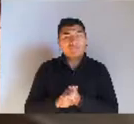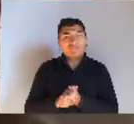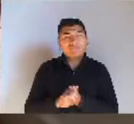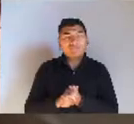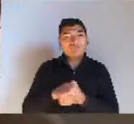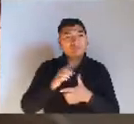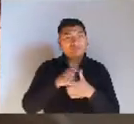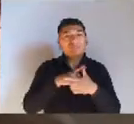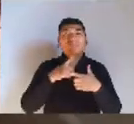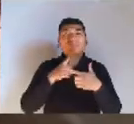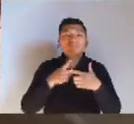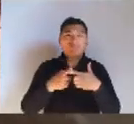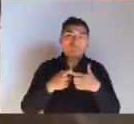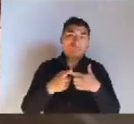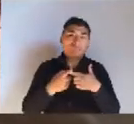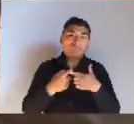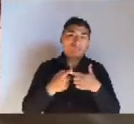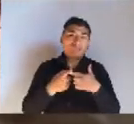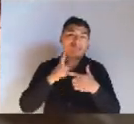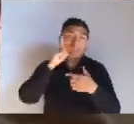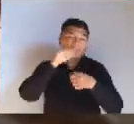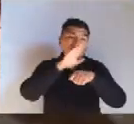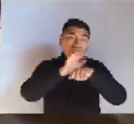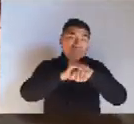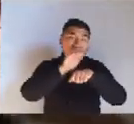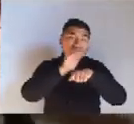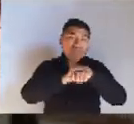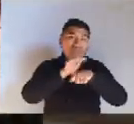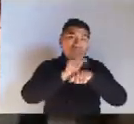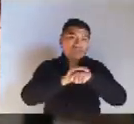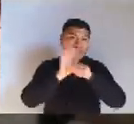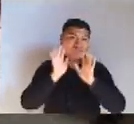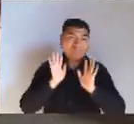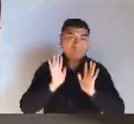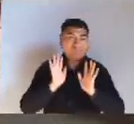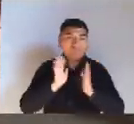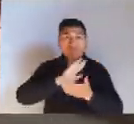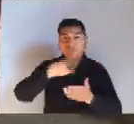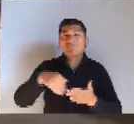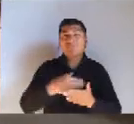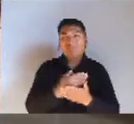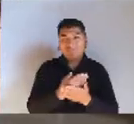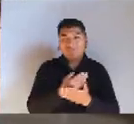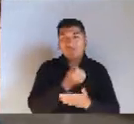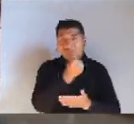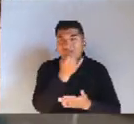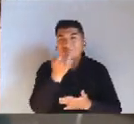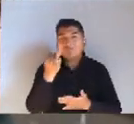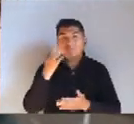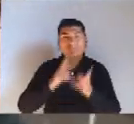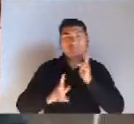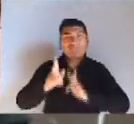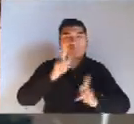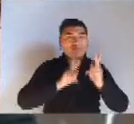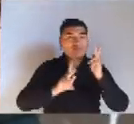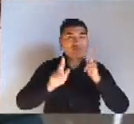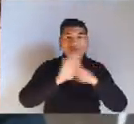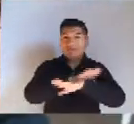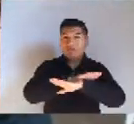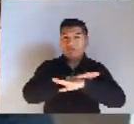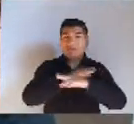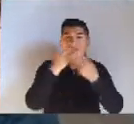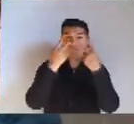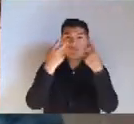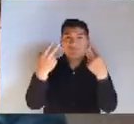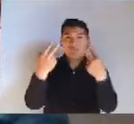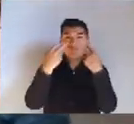Por lo tanto, es una llamada de atención a todos quienes nos siguen a través de los